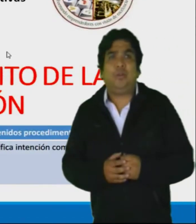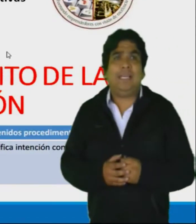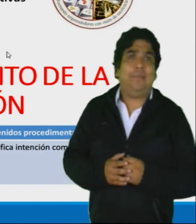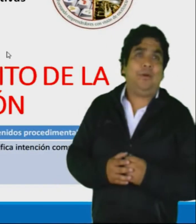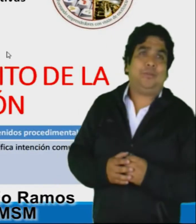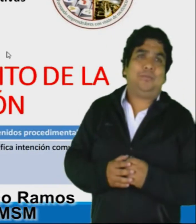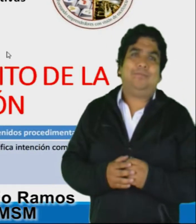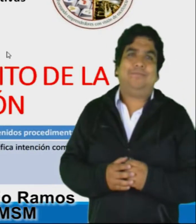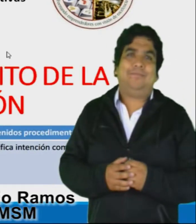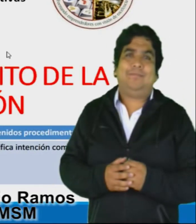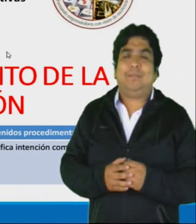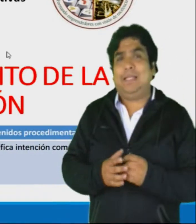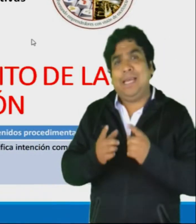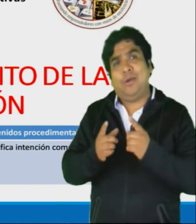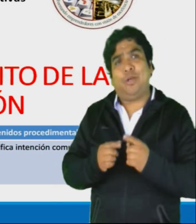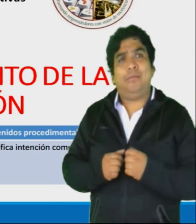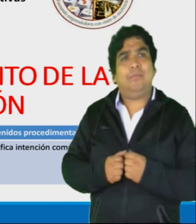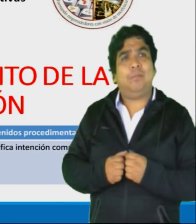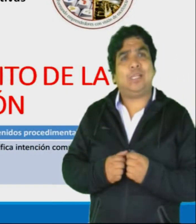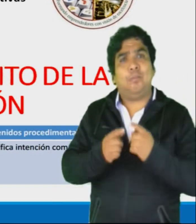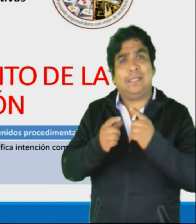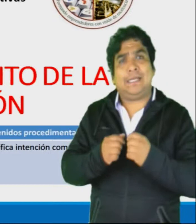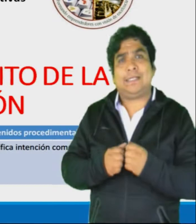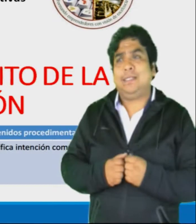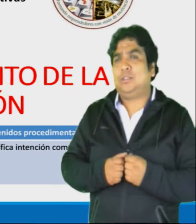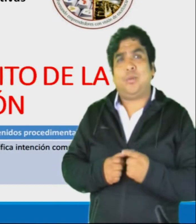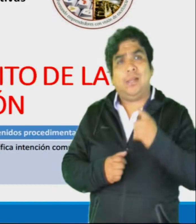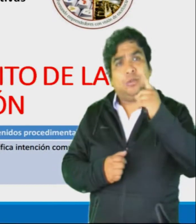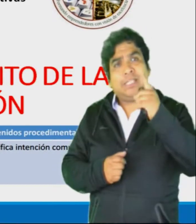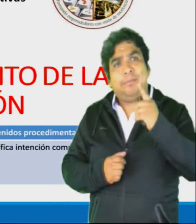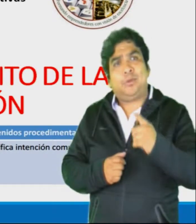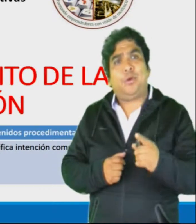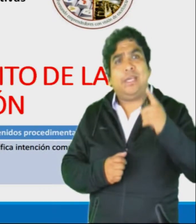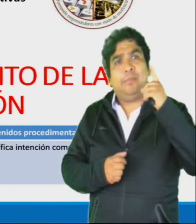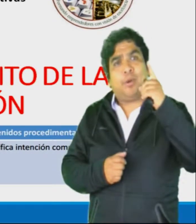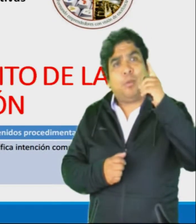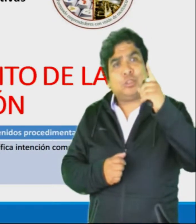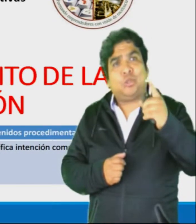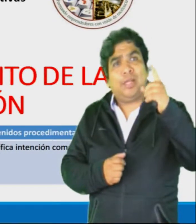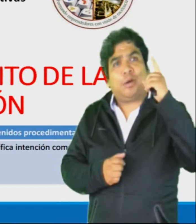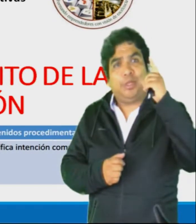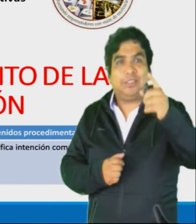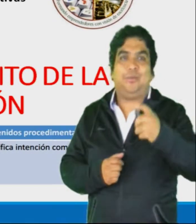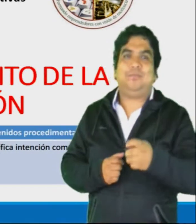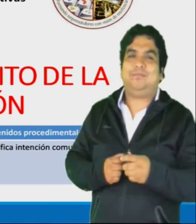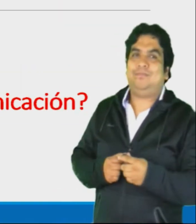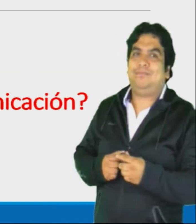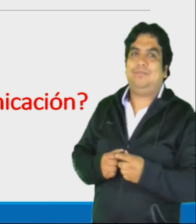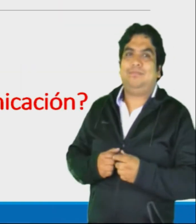Muy buenos días, amigos. El día de hoy vamos a conversar sobre el concepto y el propósito de la